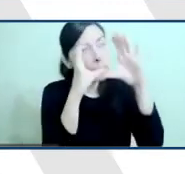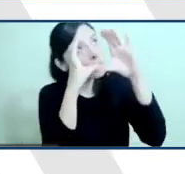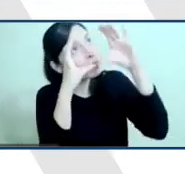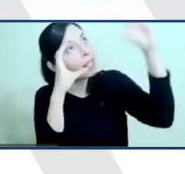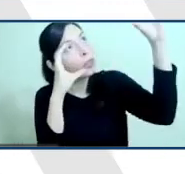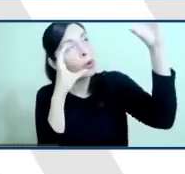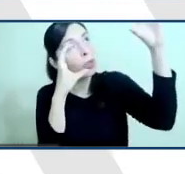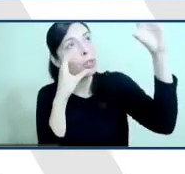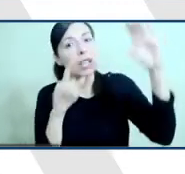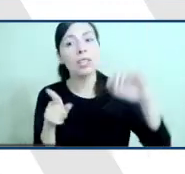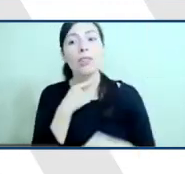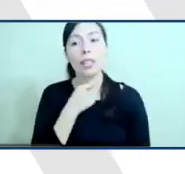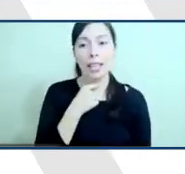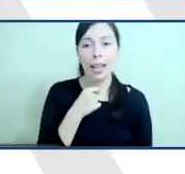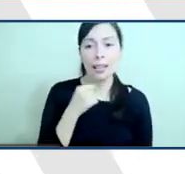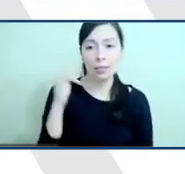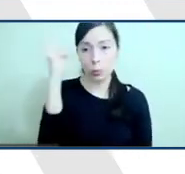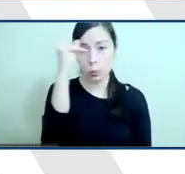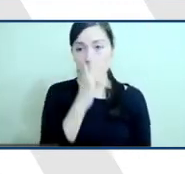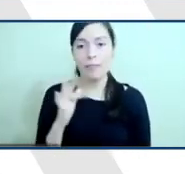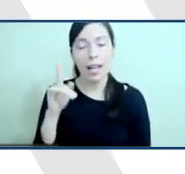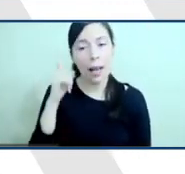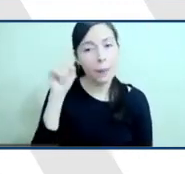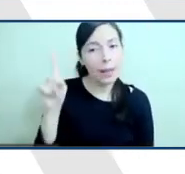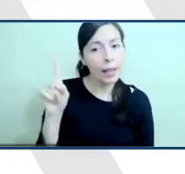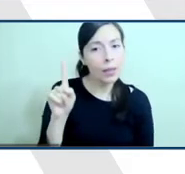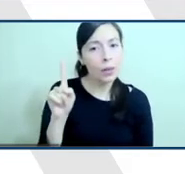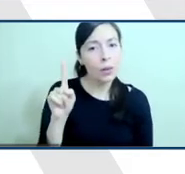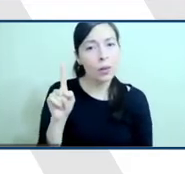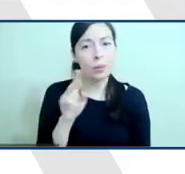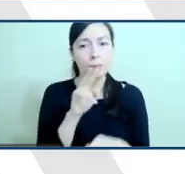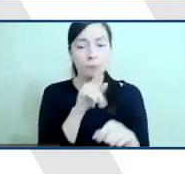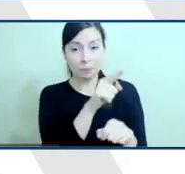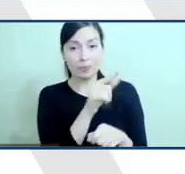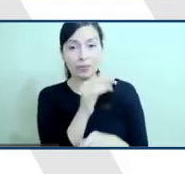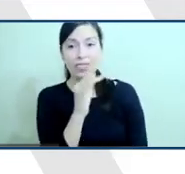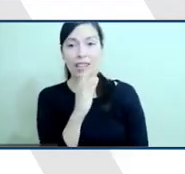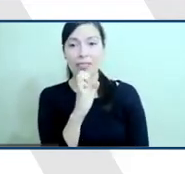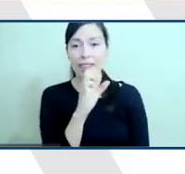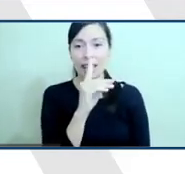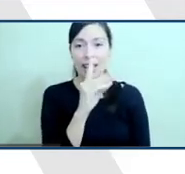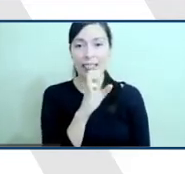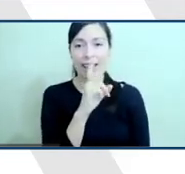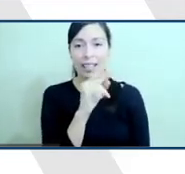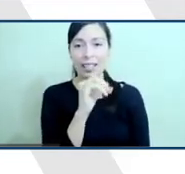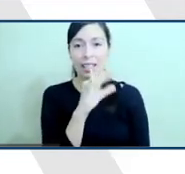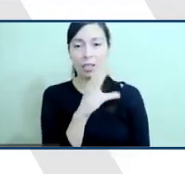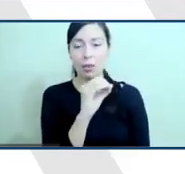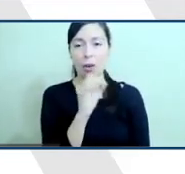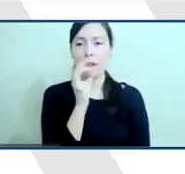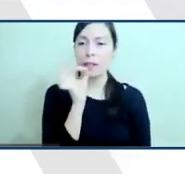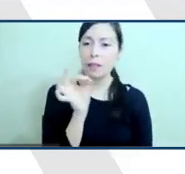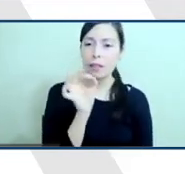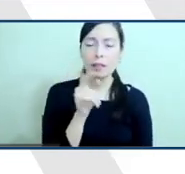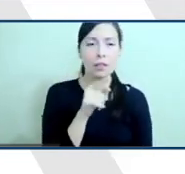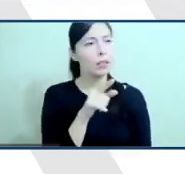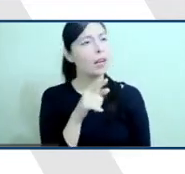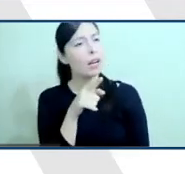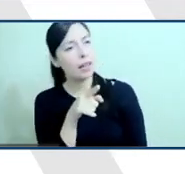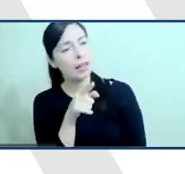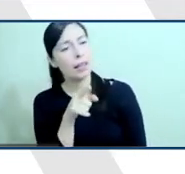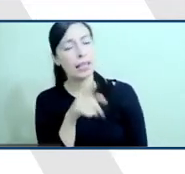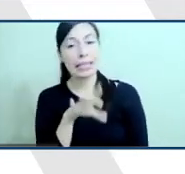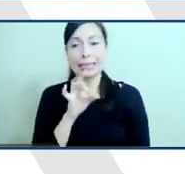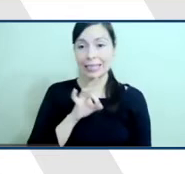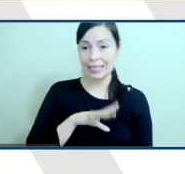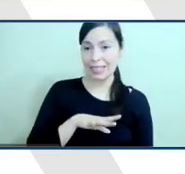en Sudáfrica, pero escucharon a Rutjant que manejaba datos de que Chile